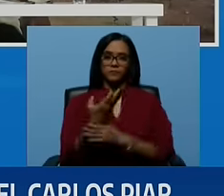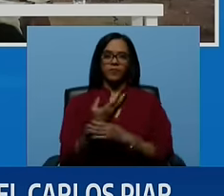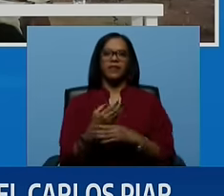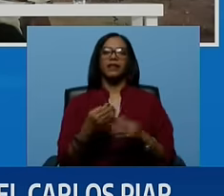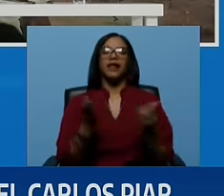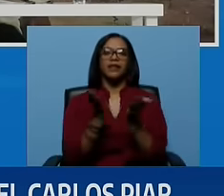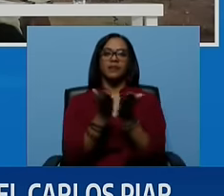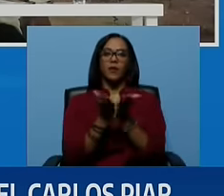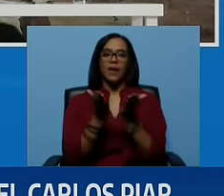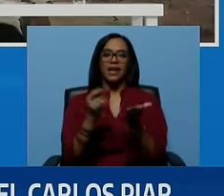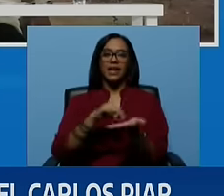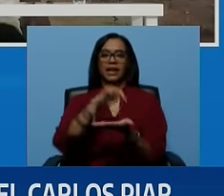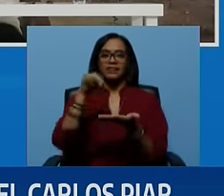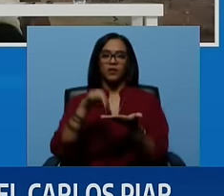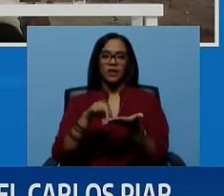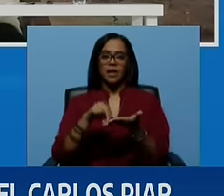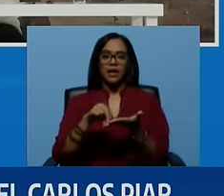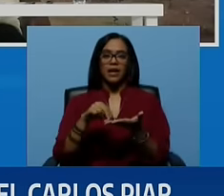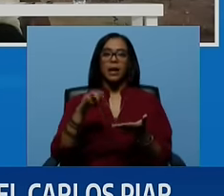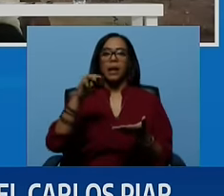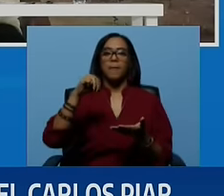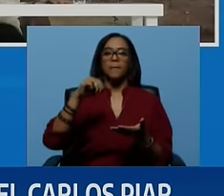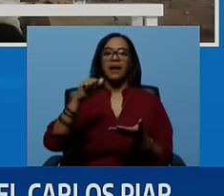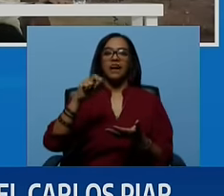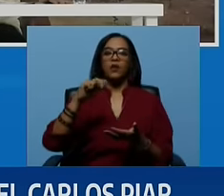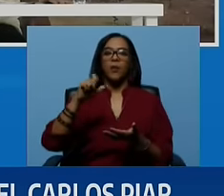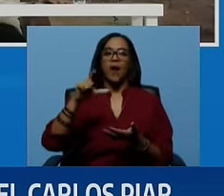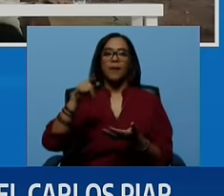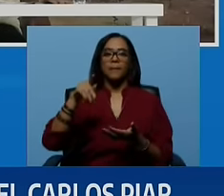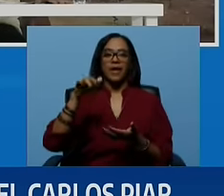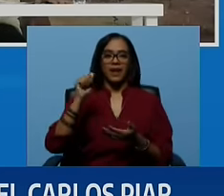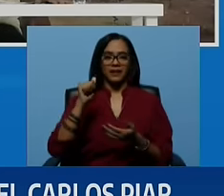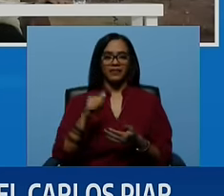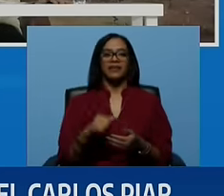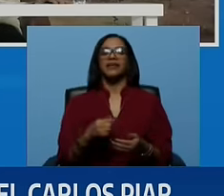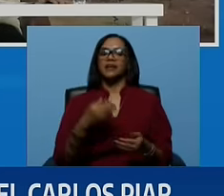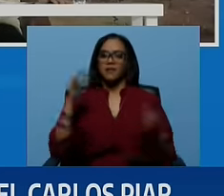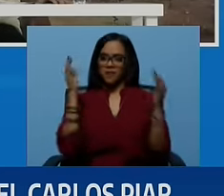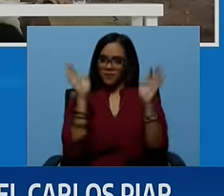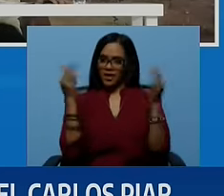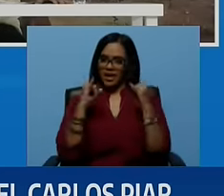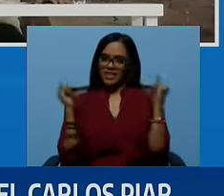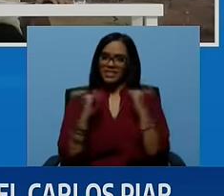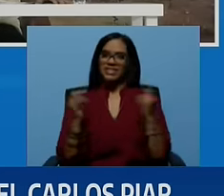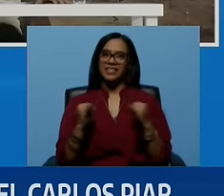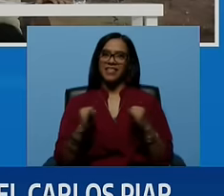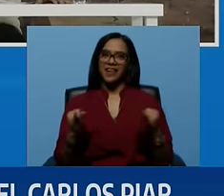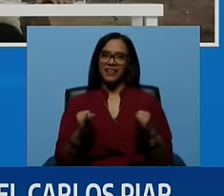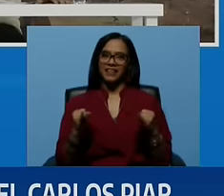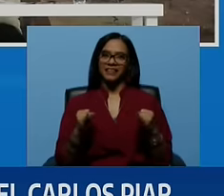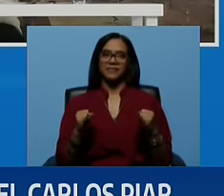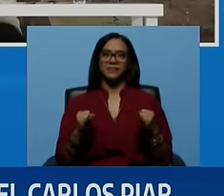educativa nacional Manuel piar felicidades a Puerto orda ciudad guayana a